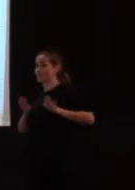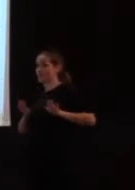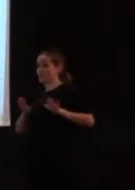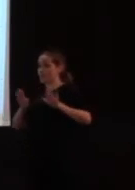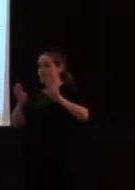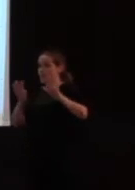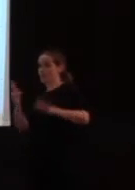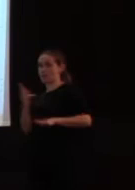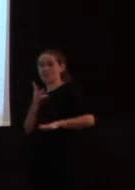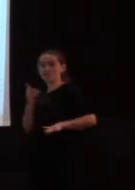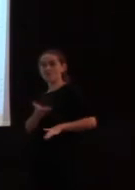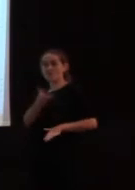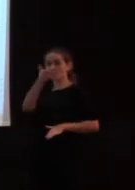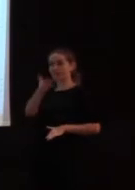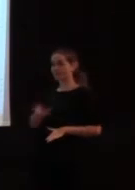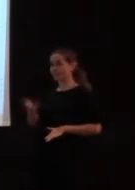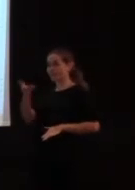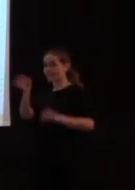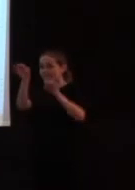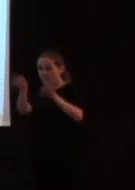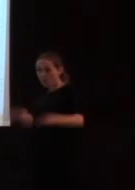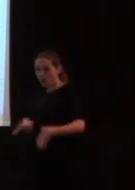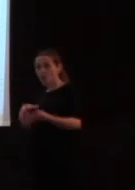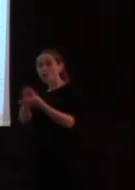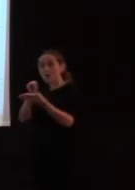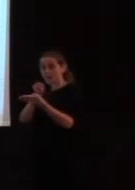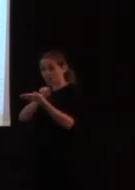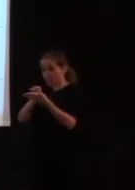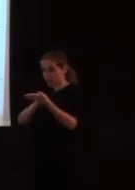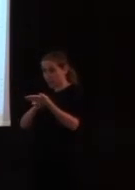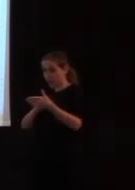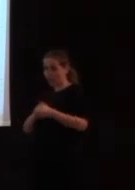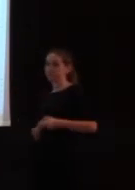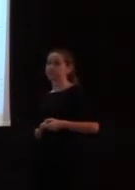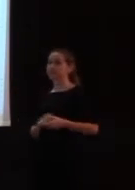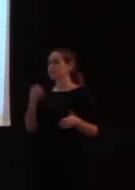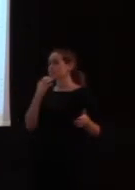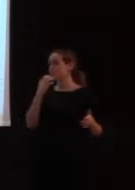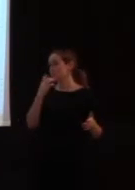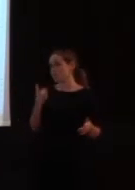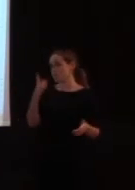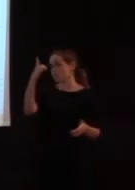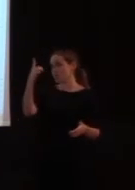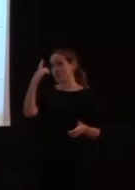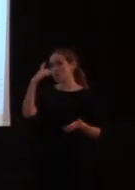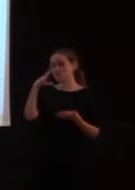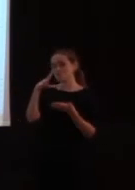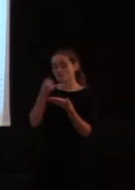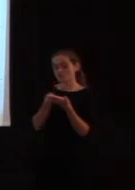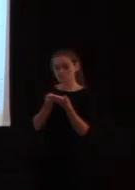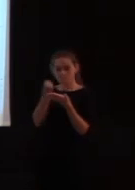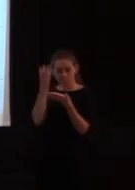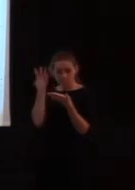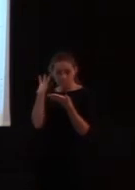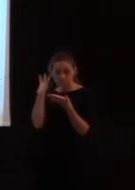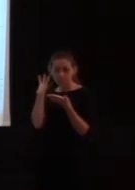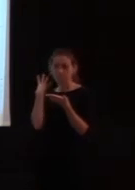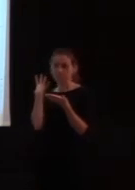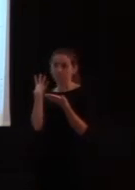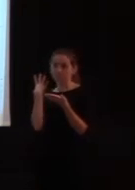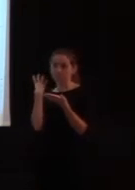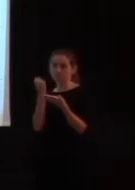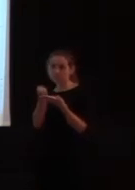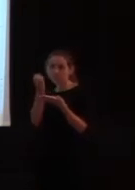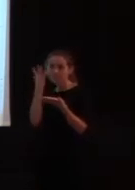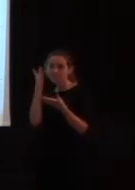de la comprensión, comprensión oral, comprensión lectora, lo que os decía antes. Si un alumno no entiende, no tiene palabras, difícilmente